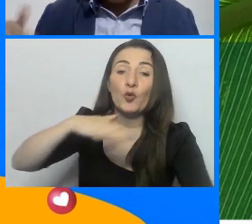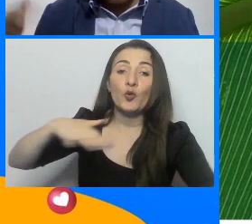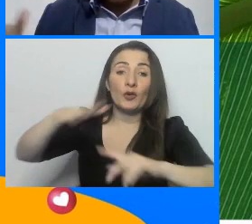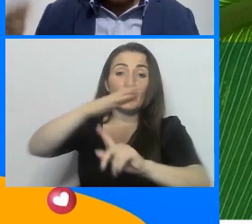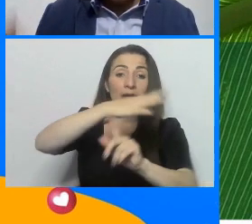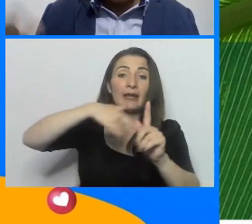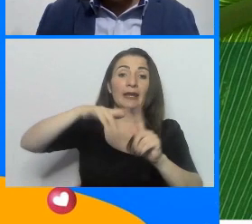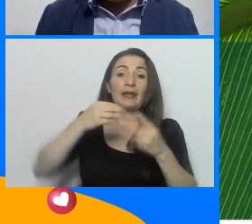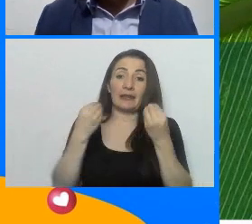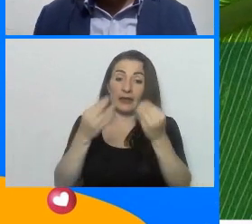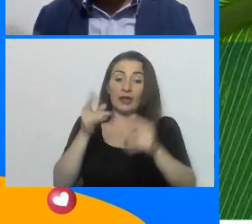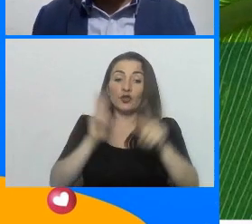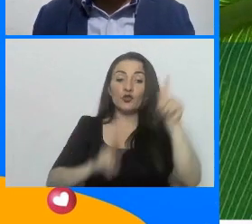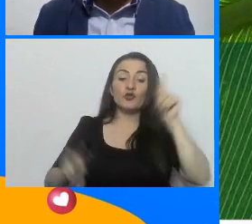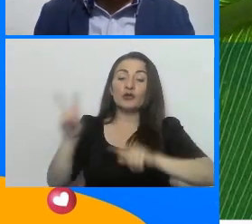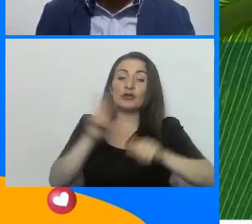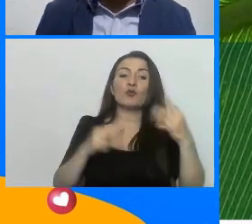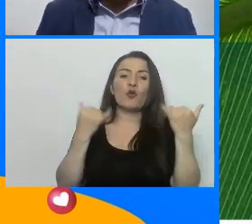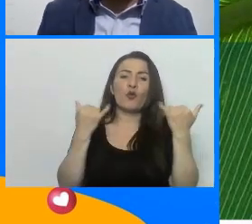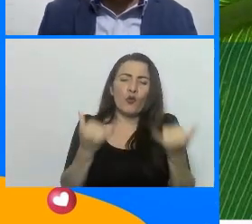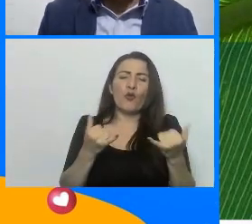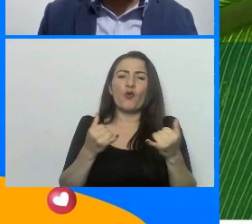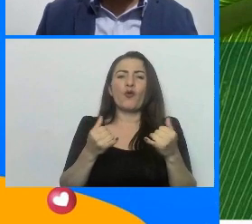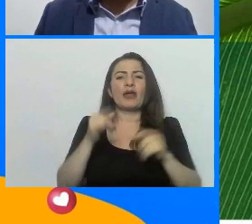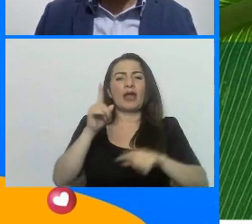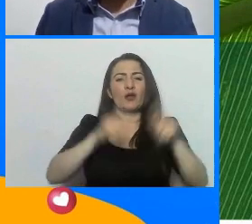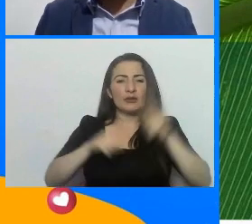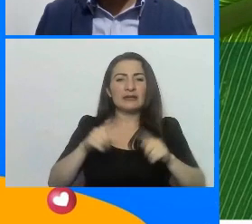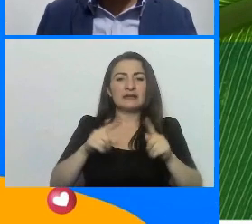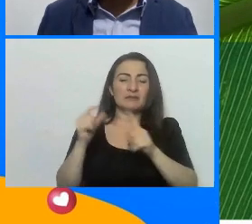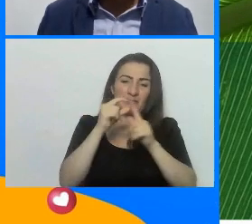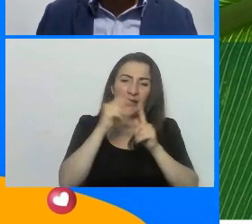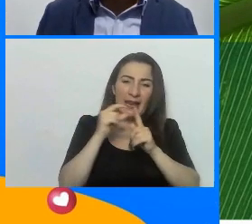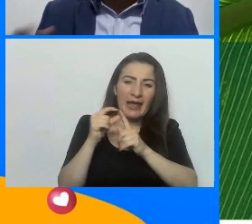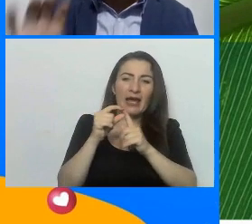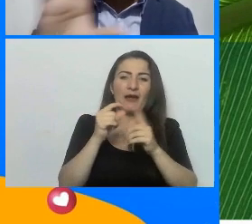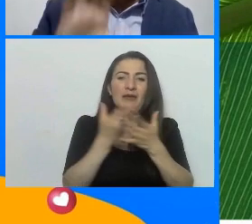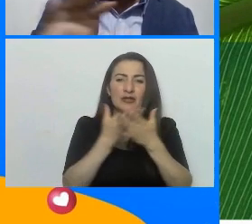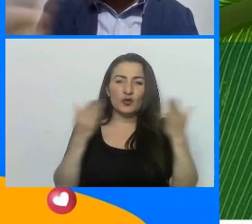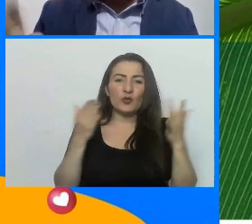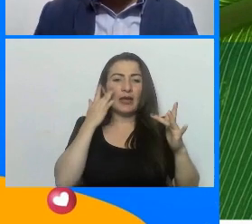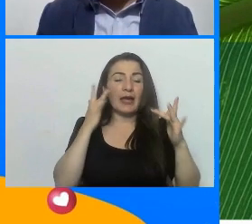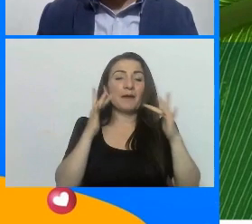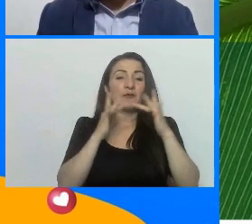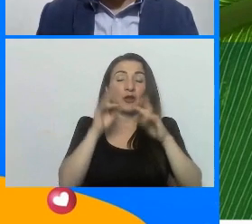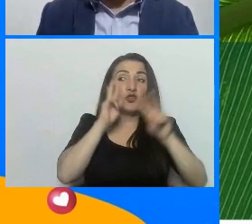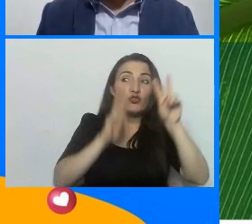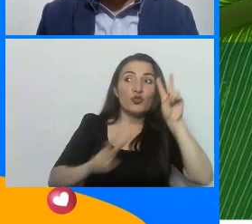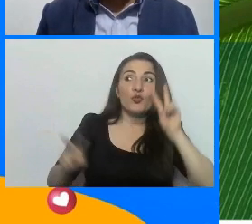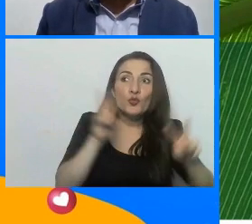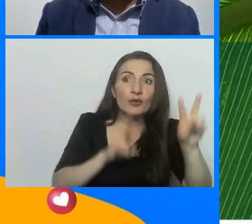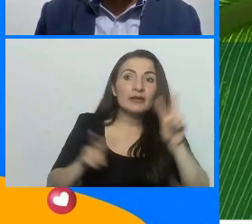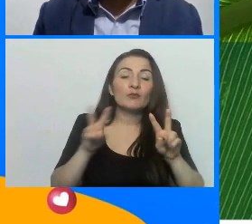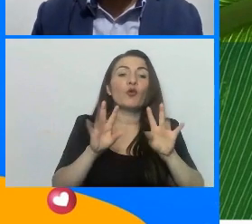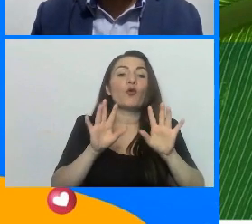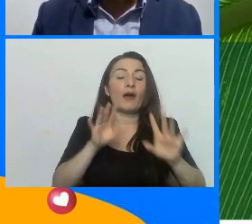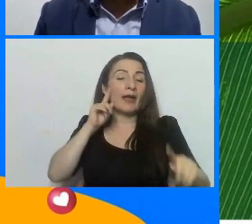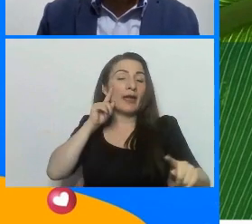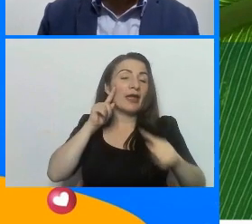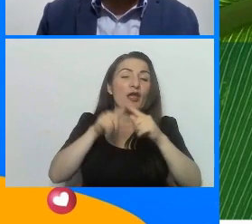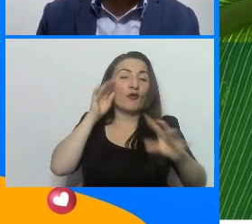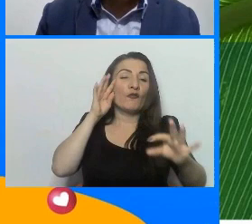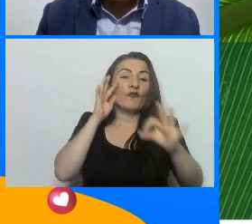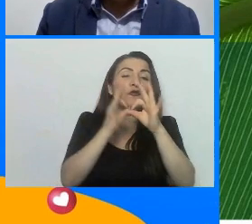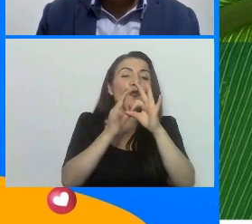toda la charla voy a poner algunos términos o aspectos que están relacionados con el turismo, pero obviamente enfocándome en lo que realmente